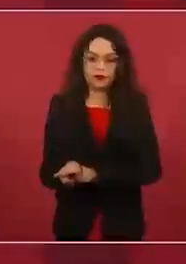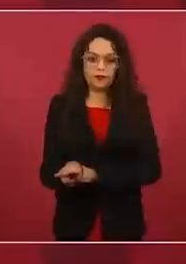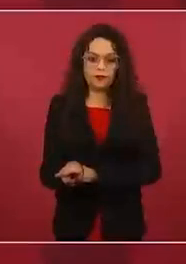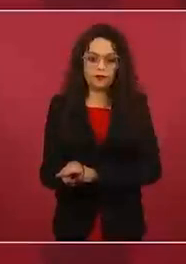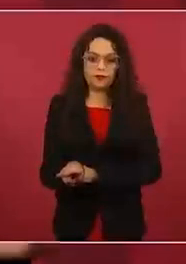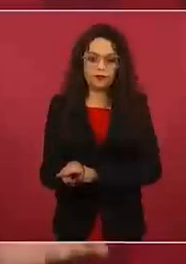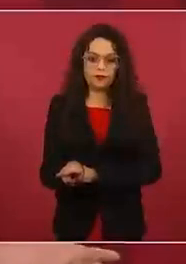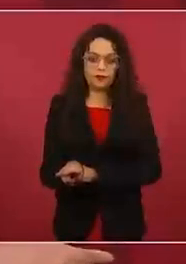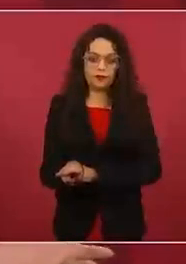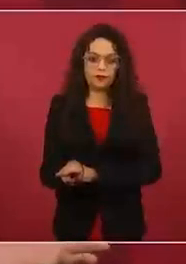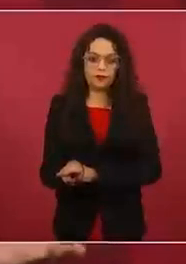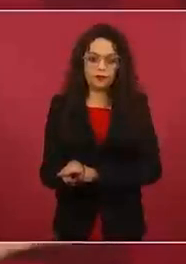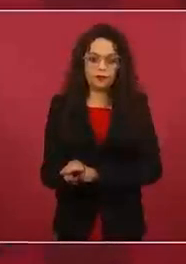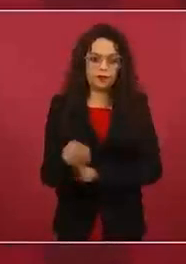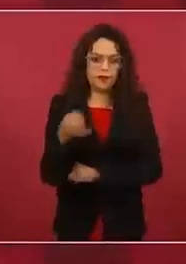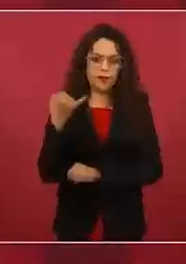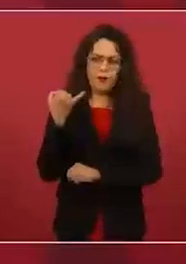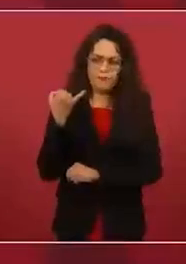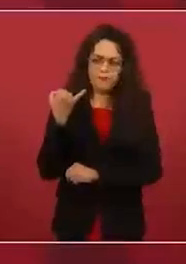el querer